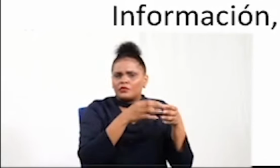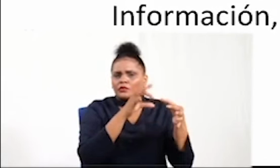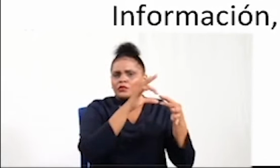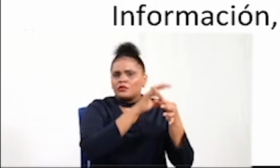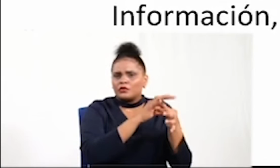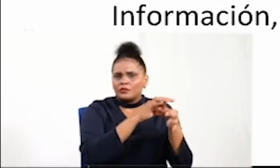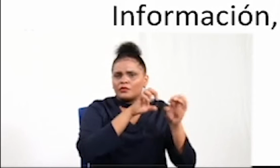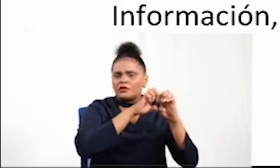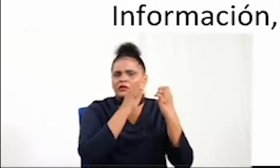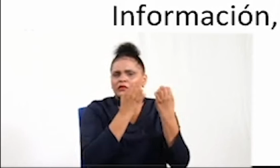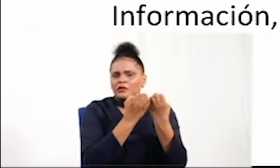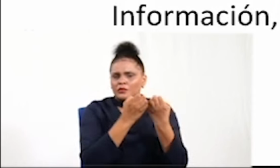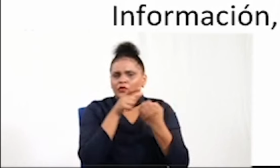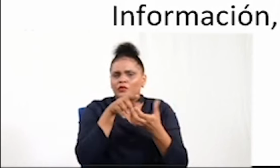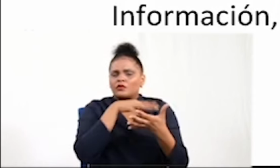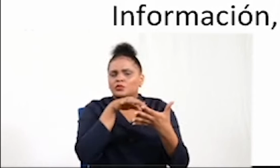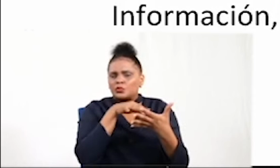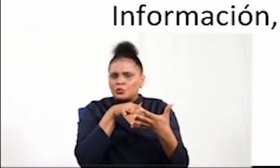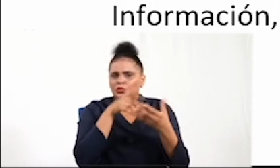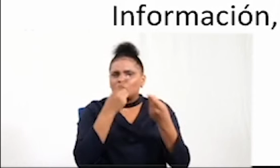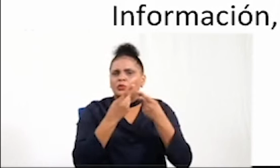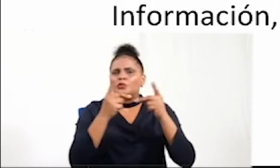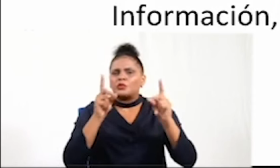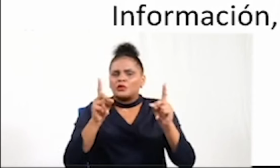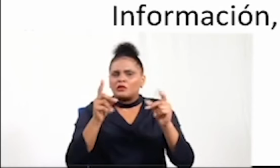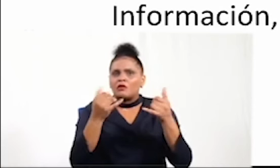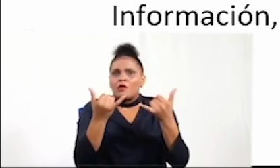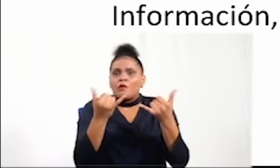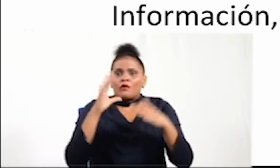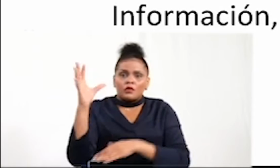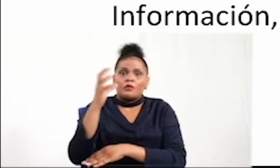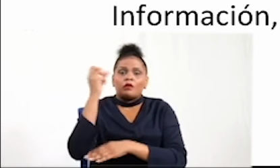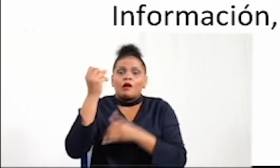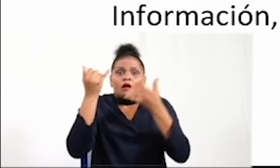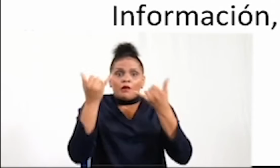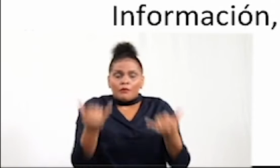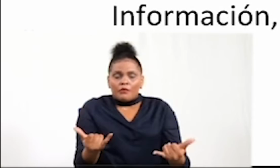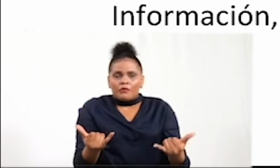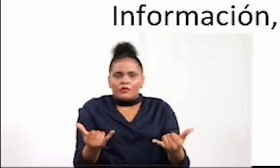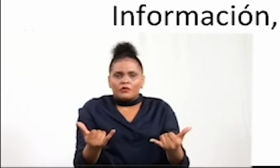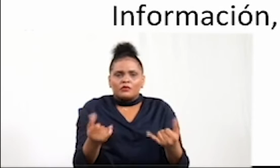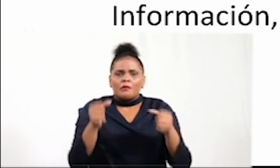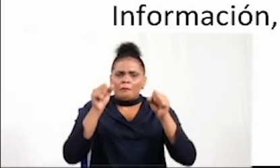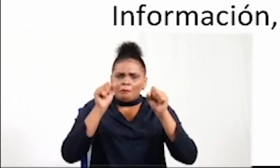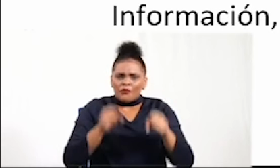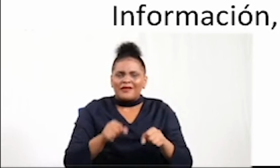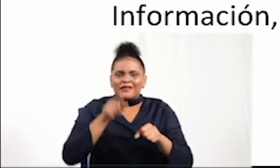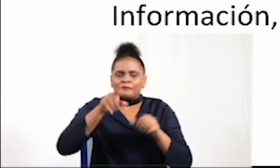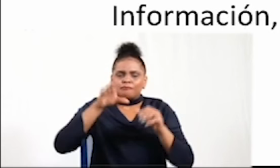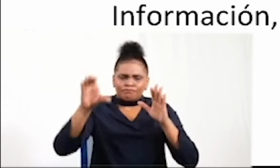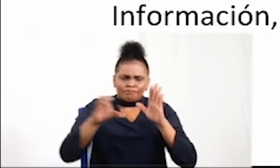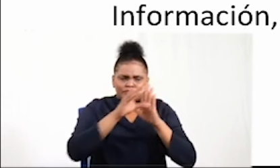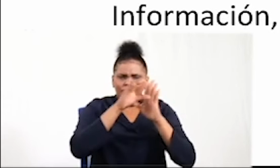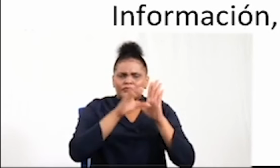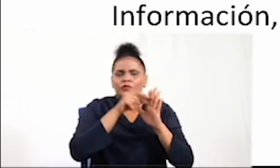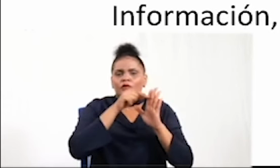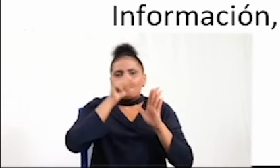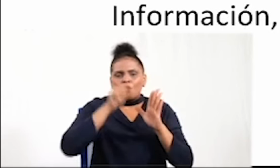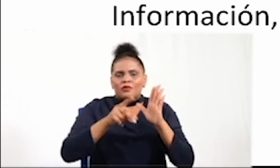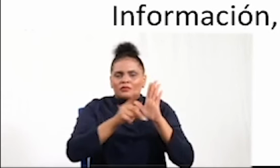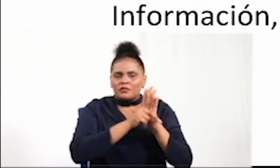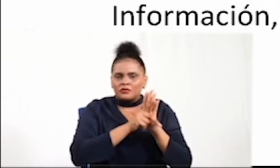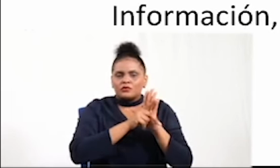de estudios democráticos hemos innovado una vez más y ahora lo que queremos es institucionalizar la generación